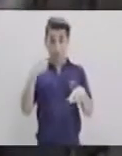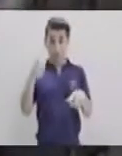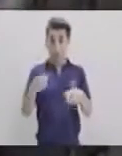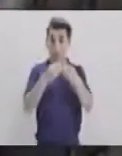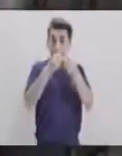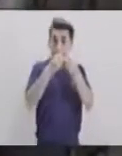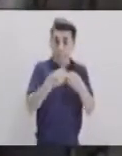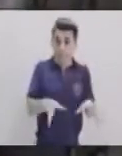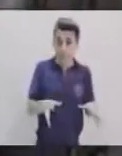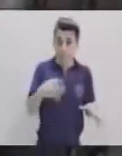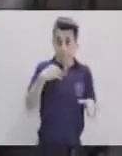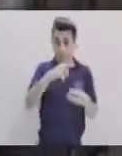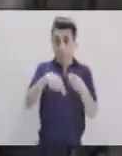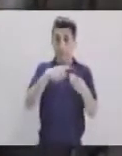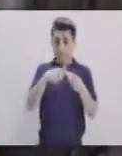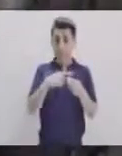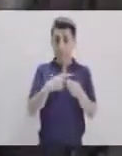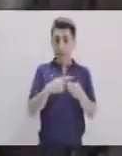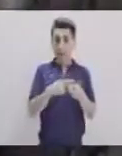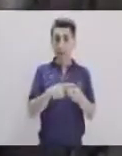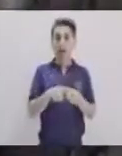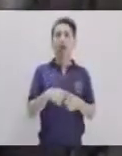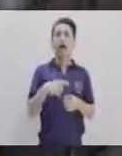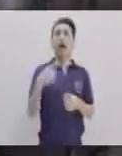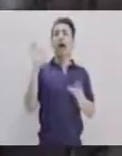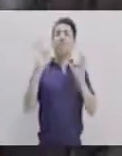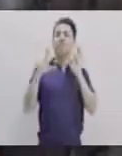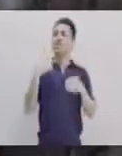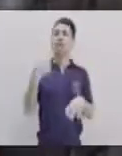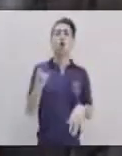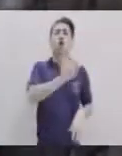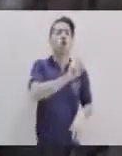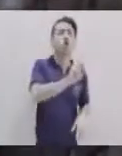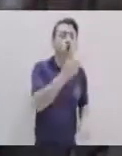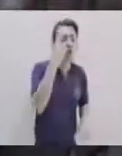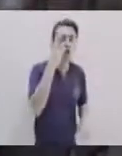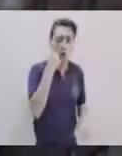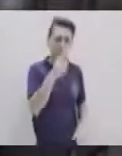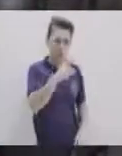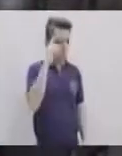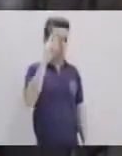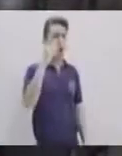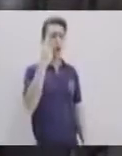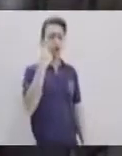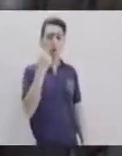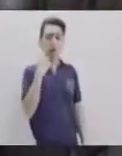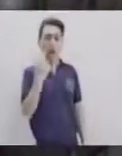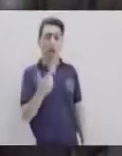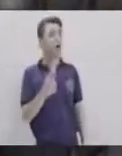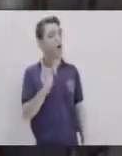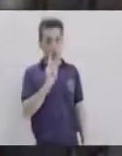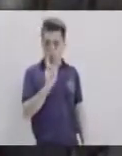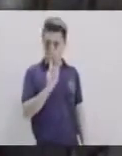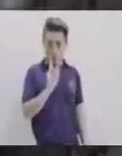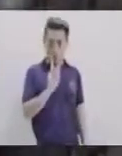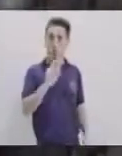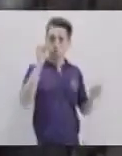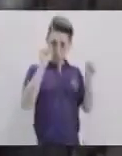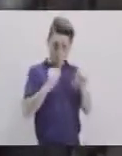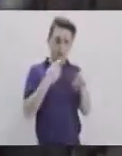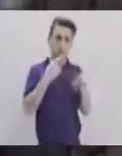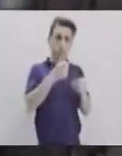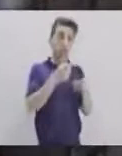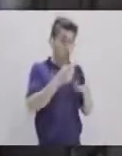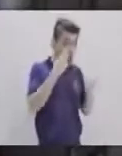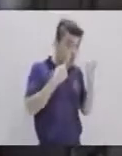pérdida en nuestra familia es decir, no llores. ¿Por qué lloras? ¿Pero por qué lloras? No es llora. Si tienes que